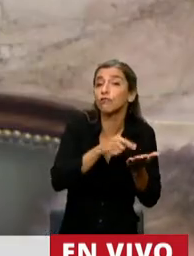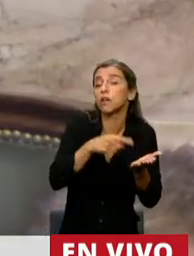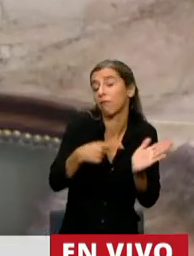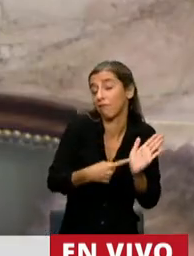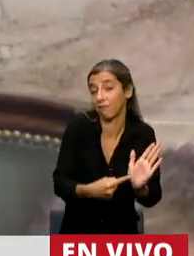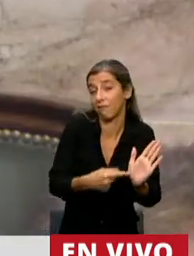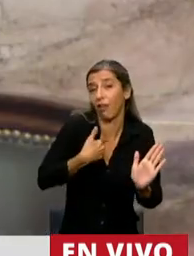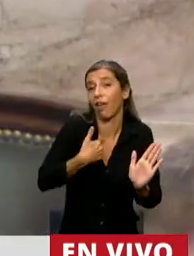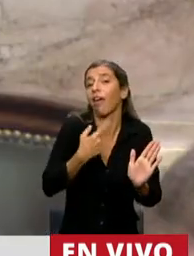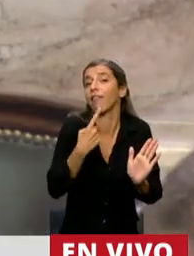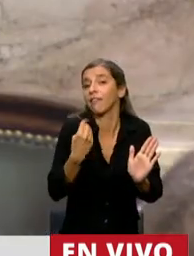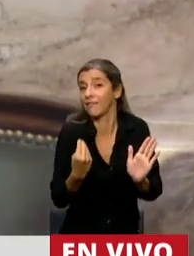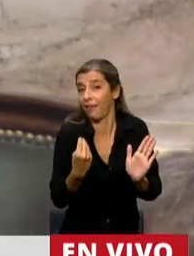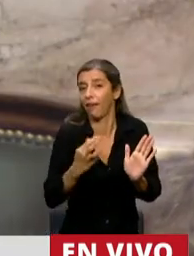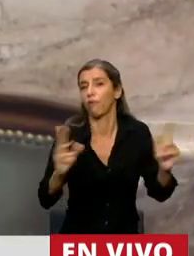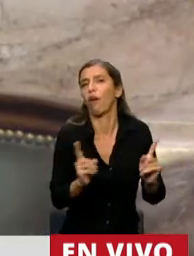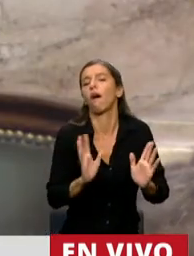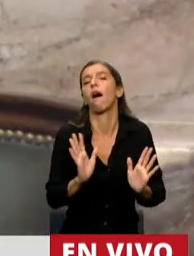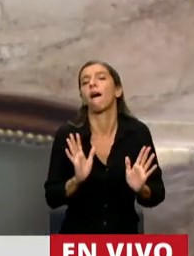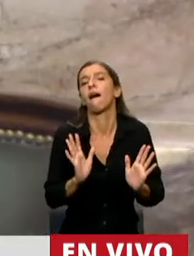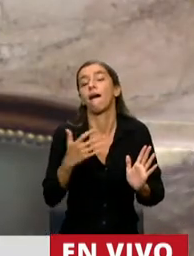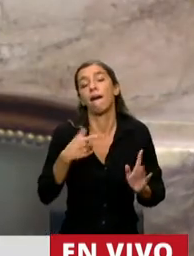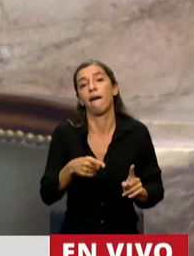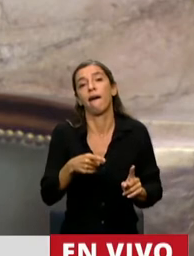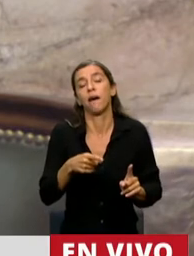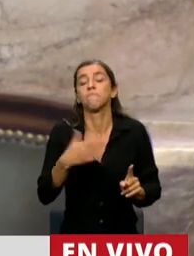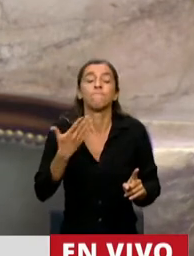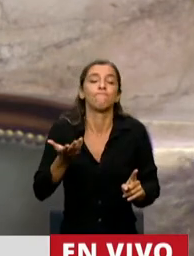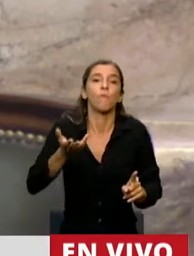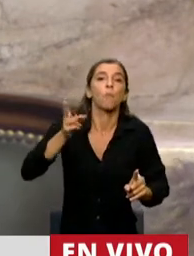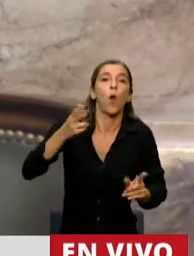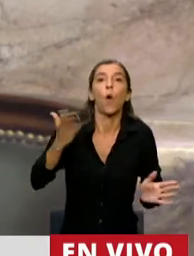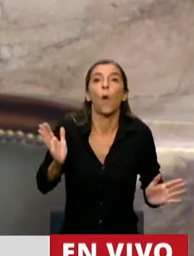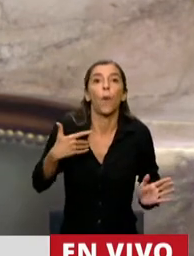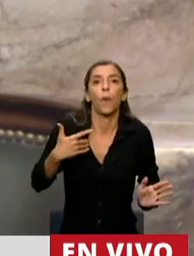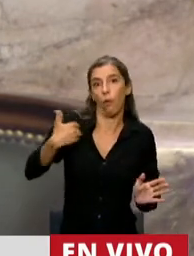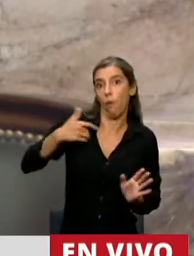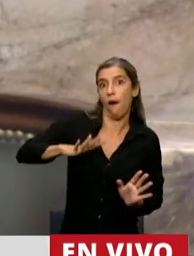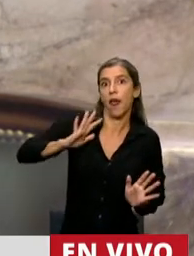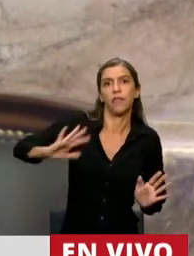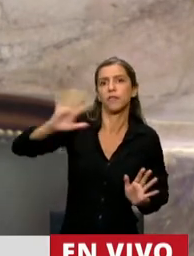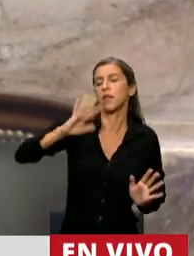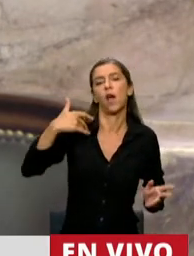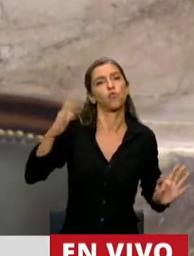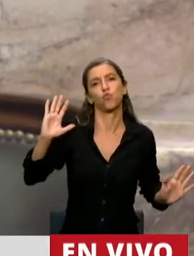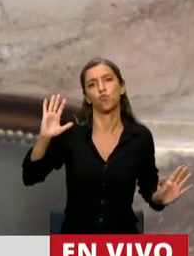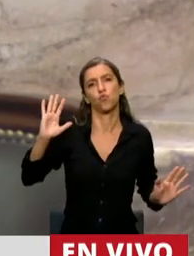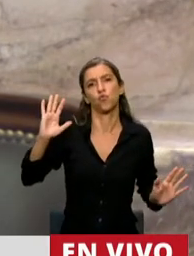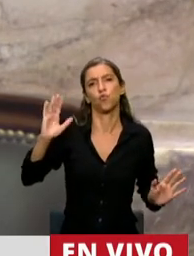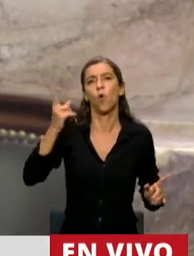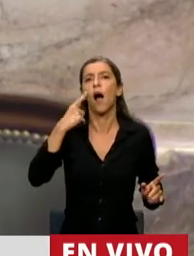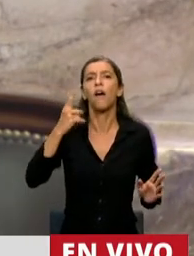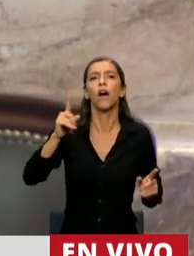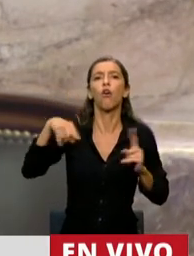sintetizando? Lo que hace es, le impide a un alcohólico, que es el Estado argentino, le impide ir a tomar